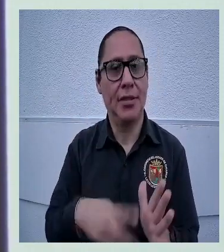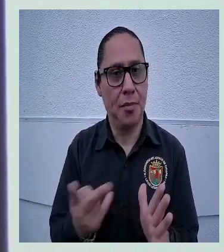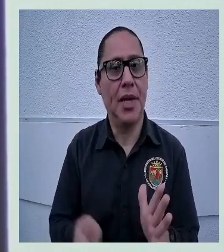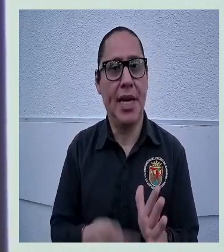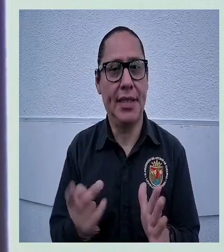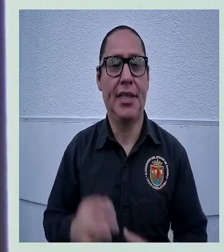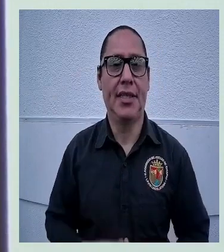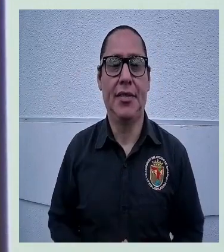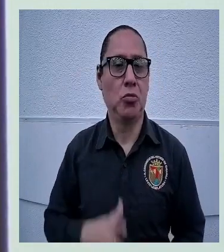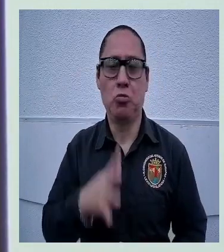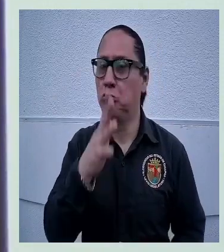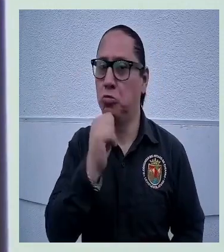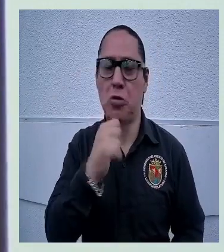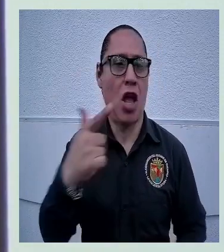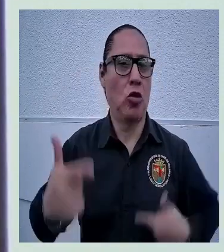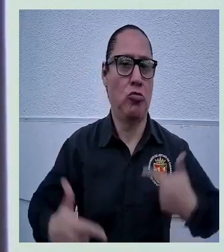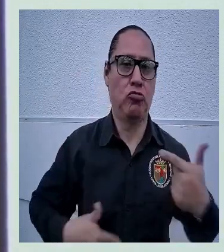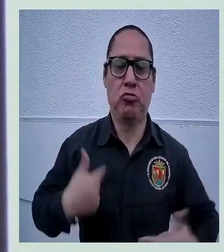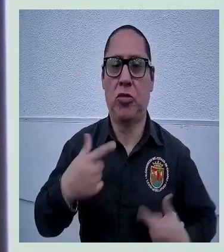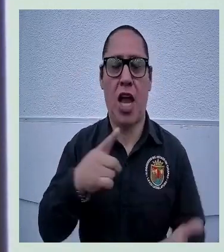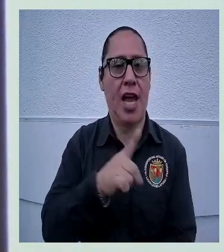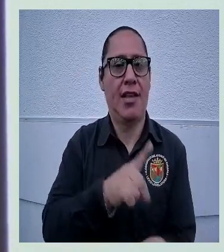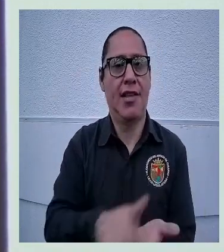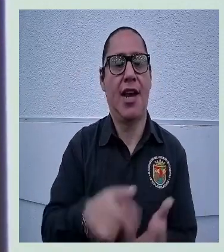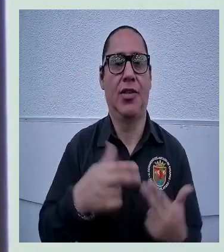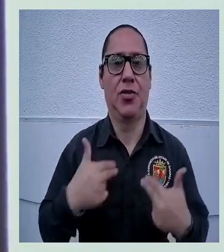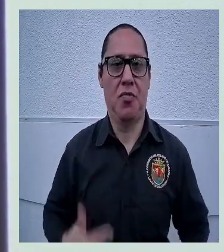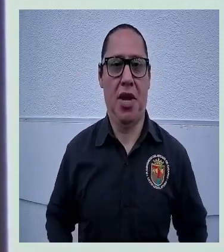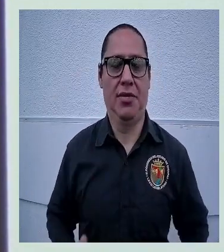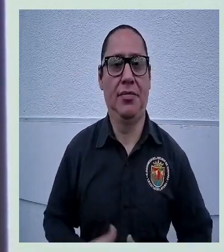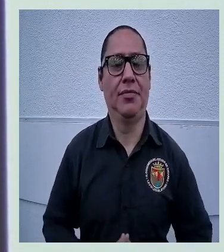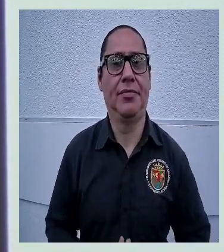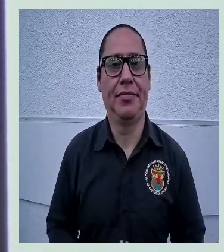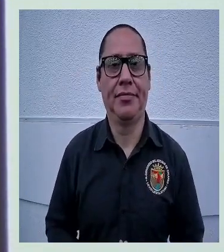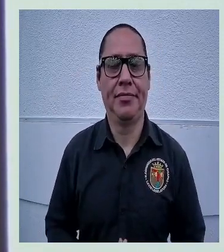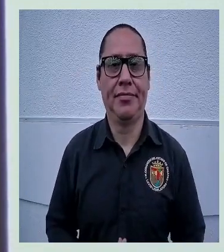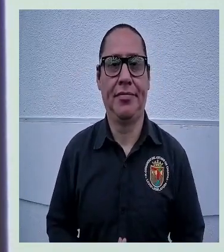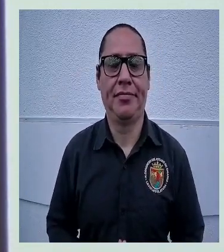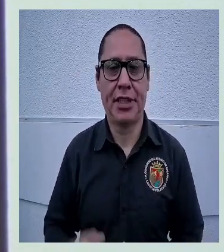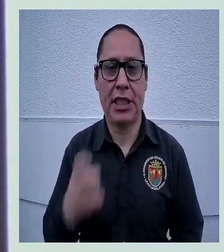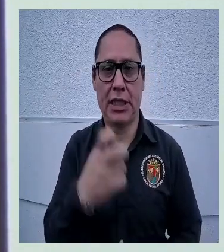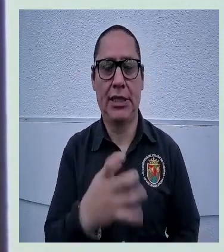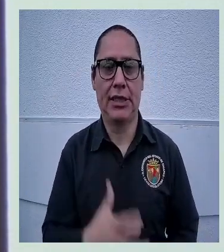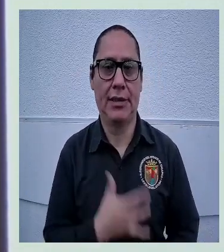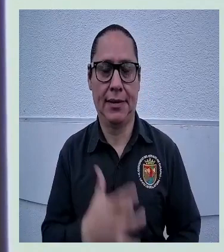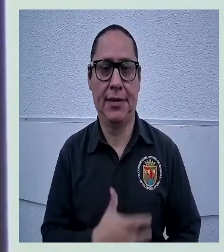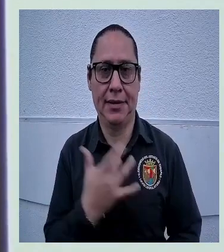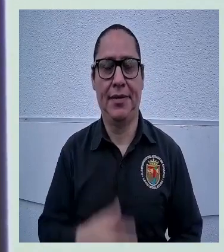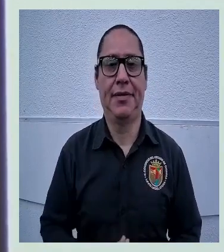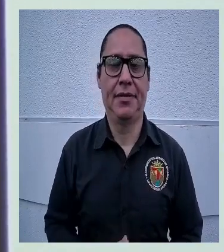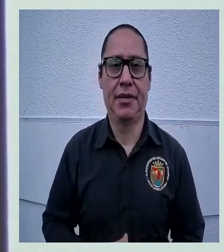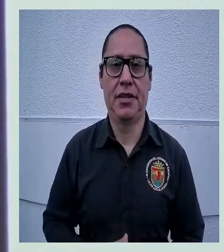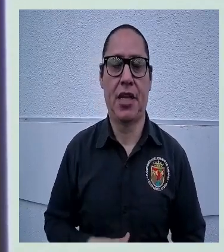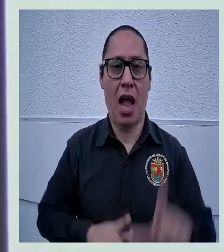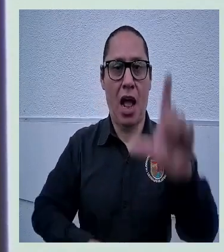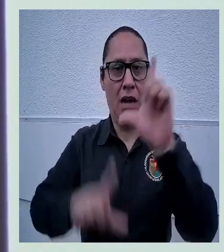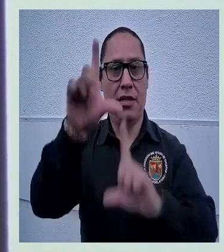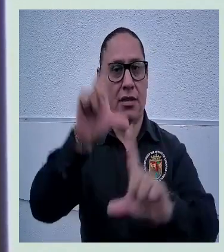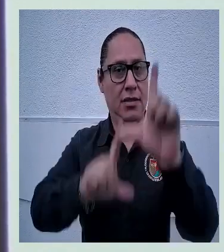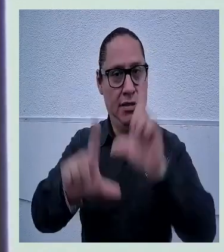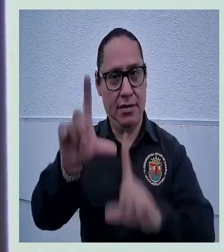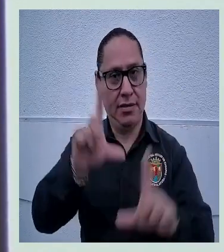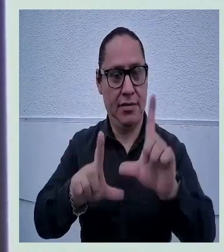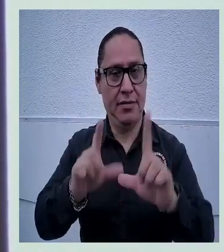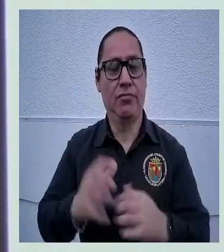el el goce efectivo de sus derechos humanos en ese sentido la lengua de señas mexicana